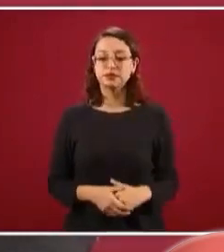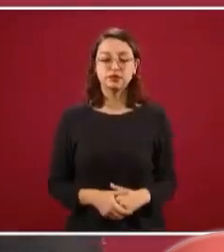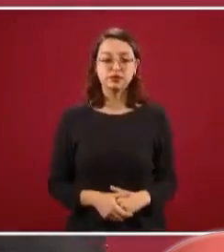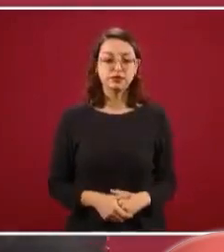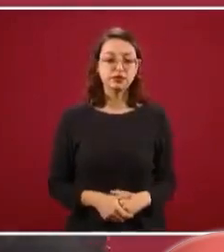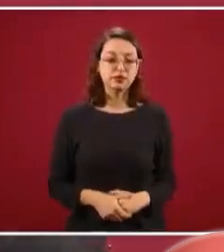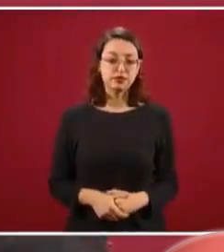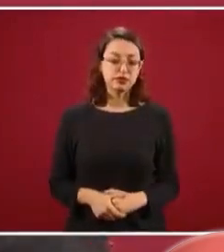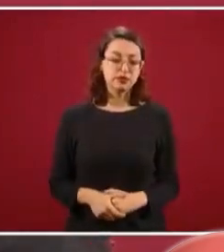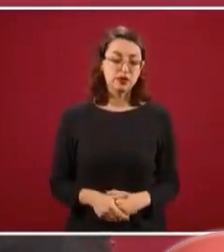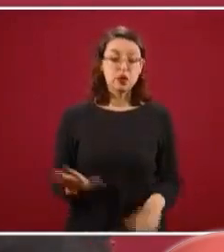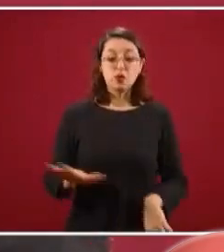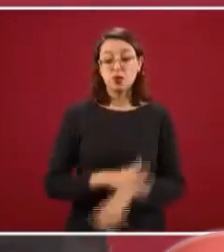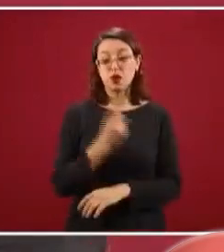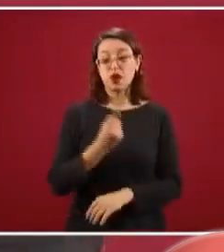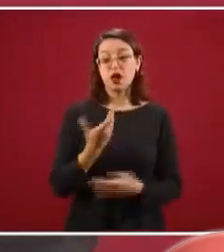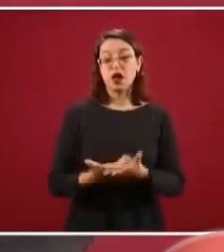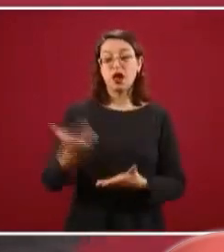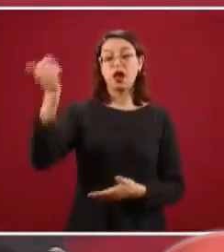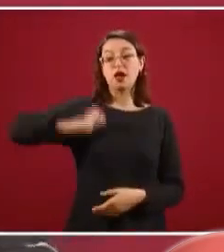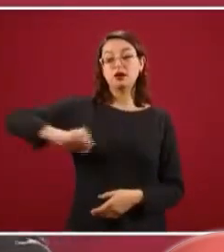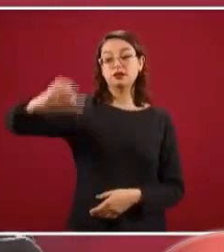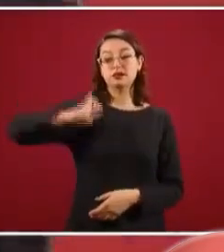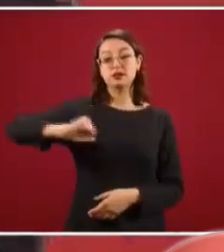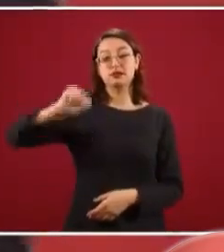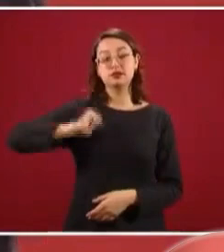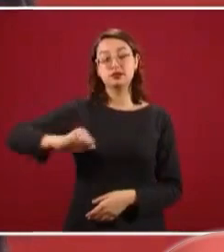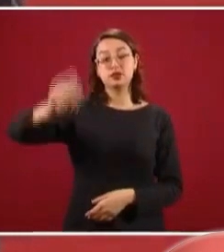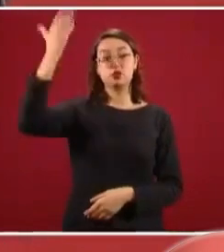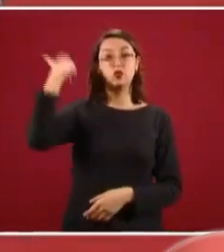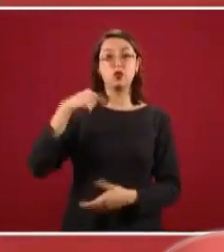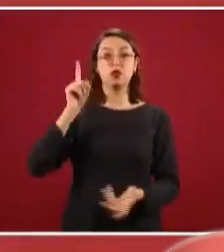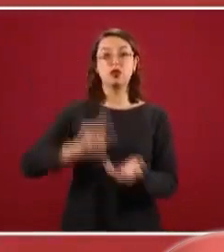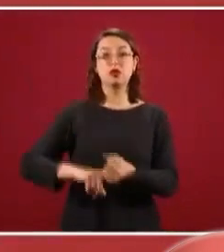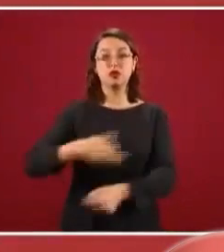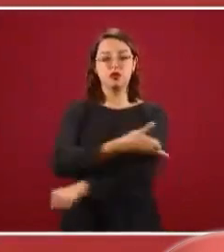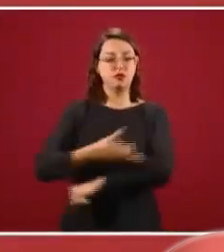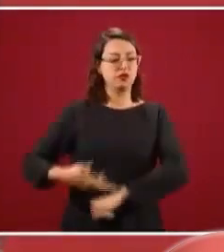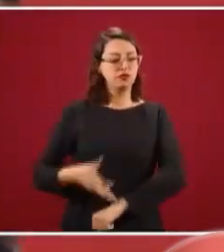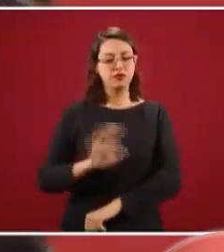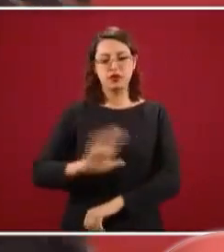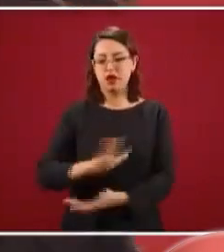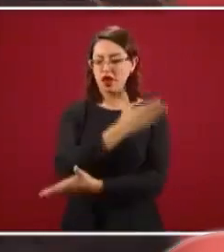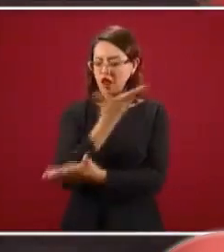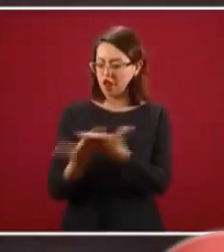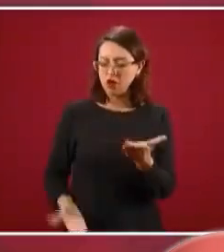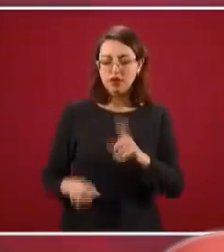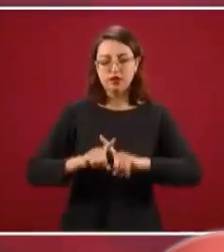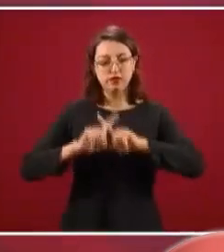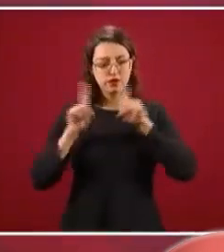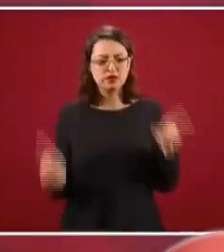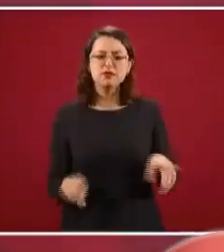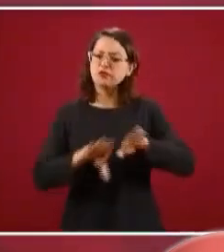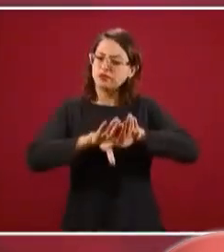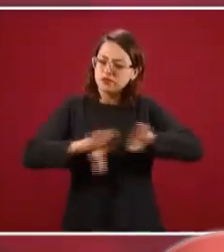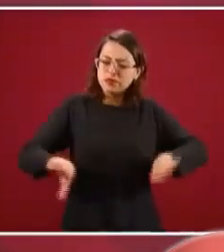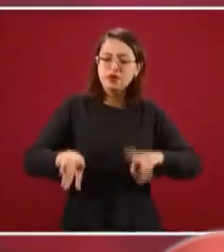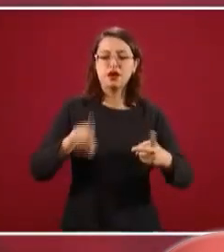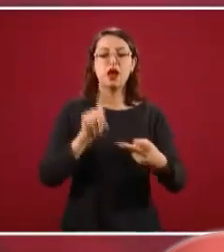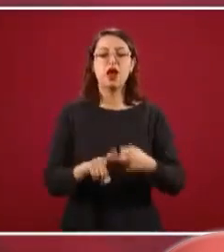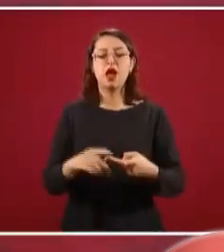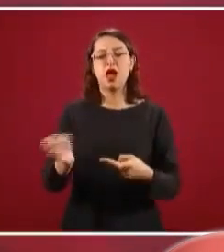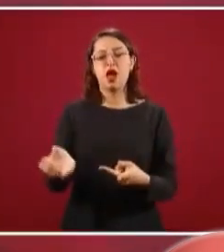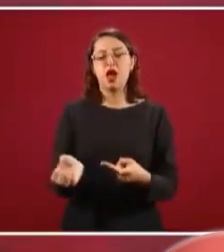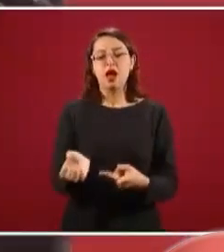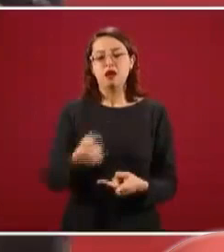es el tiempo de antes en la familia. Democracia en la escuela, democracia en